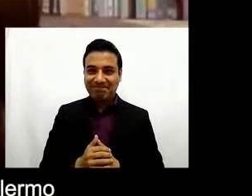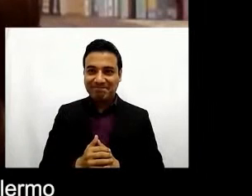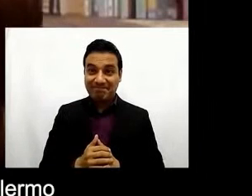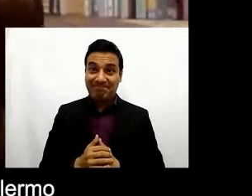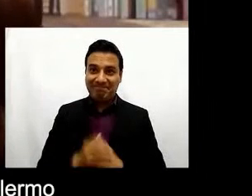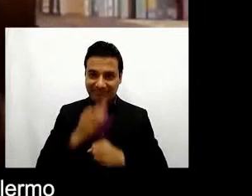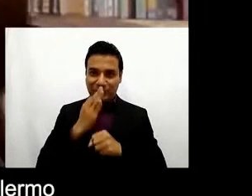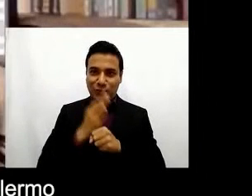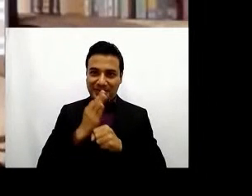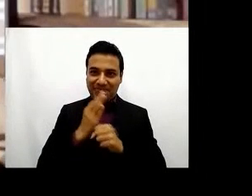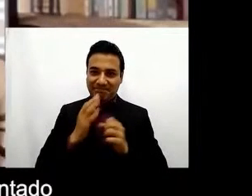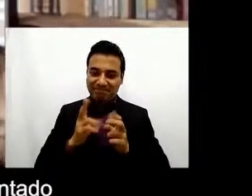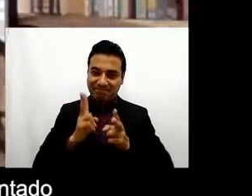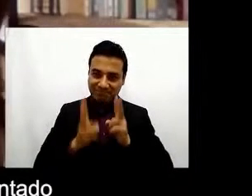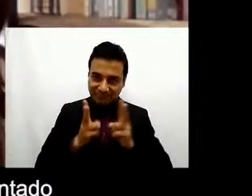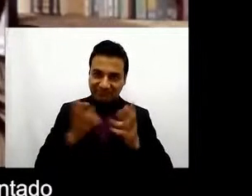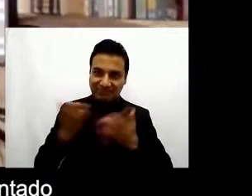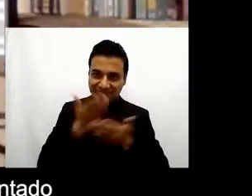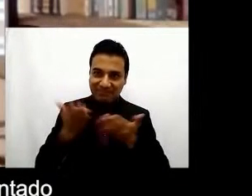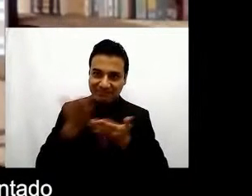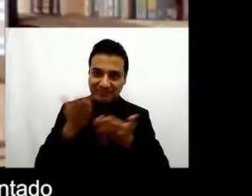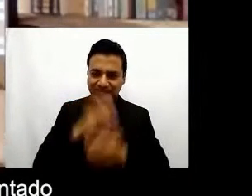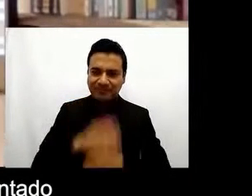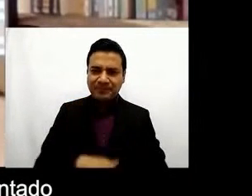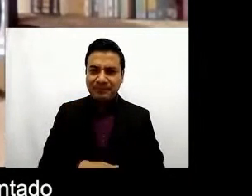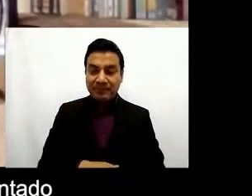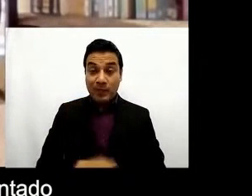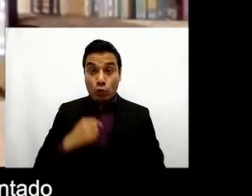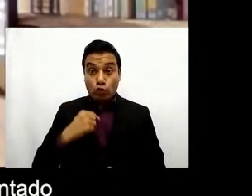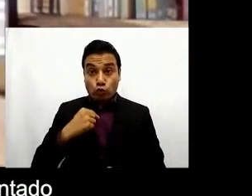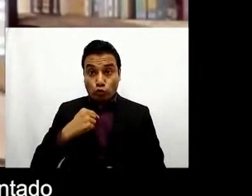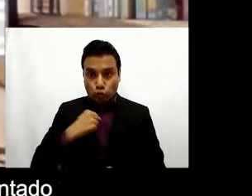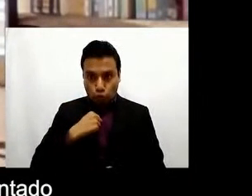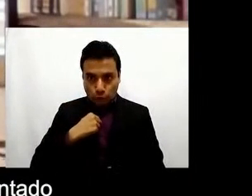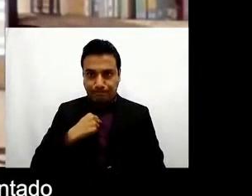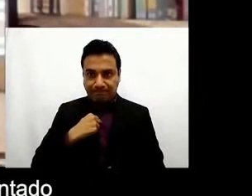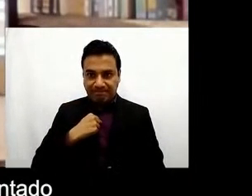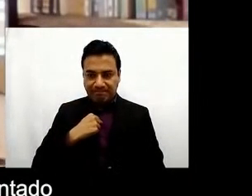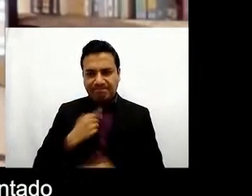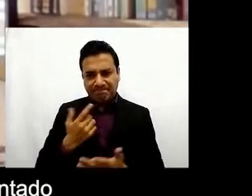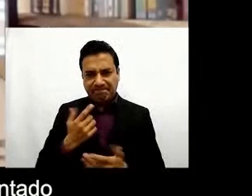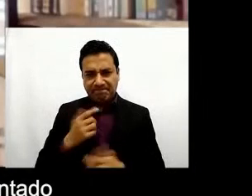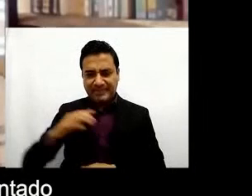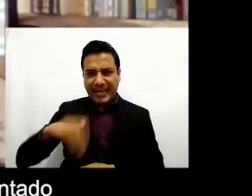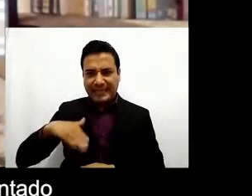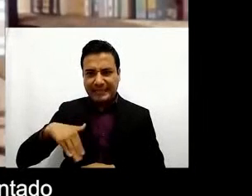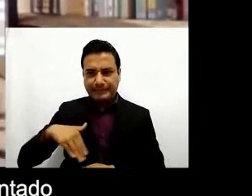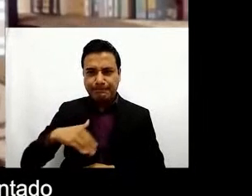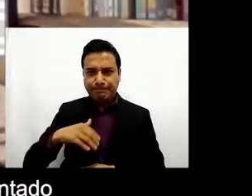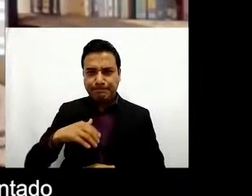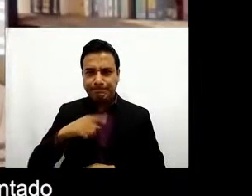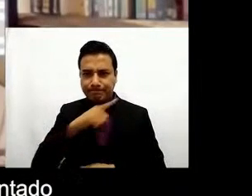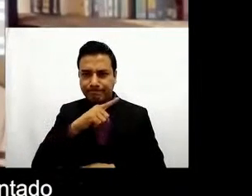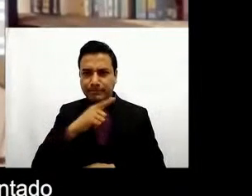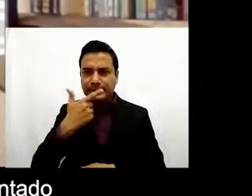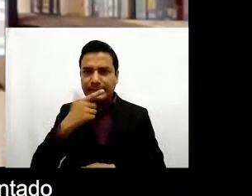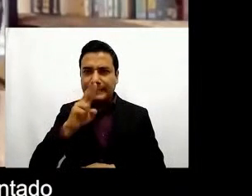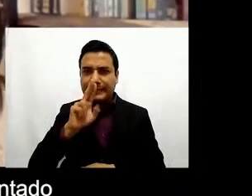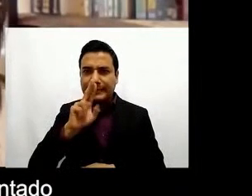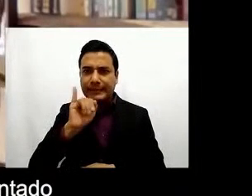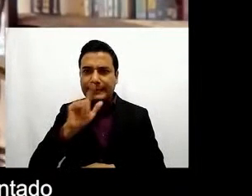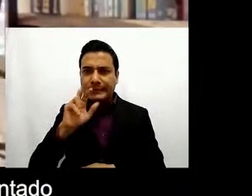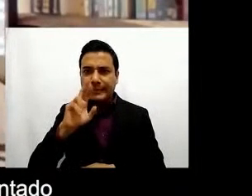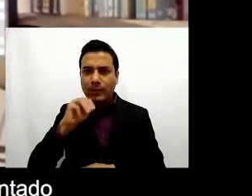tomar parte de este diálogo. Y digamos que yo sumaría a lo que ya ha comentado Guillermo